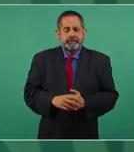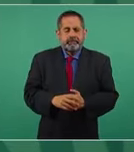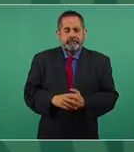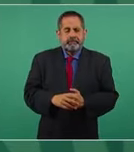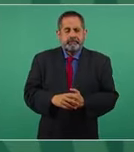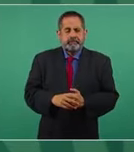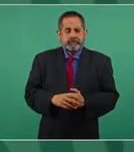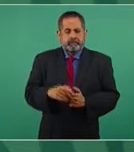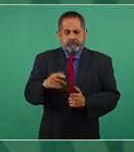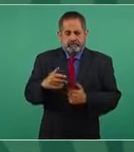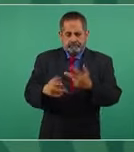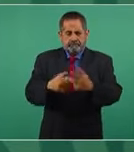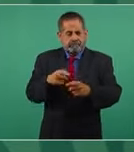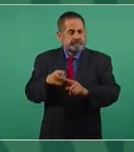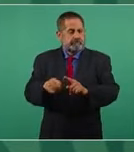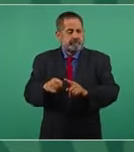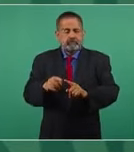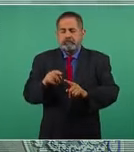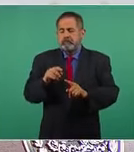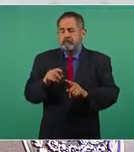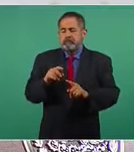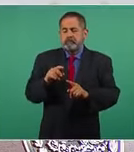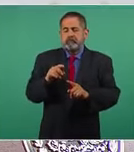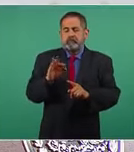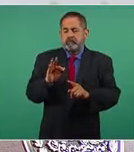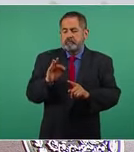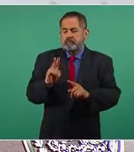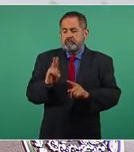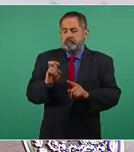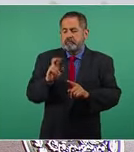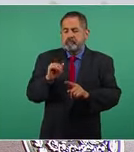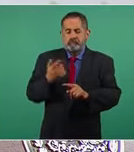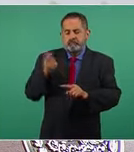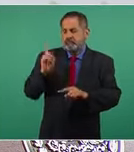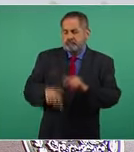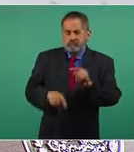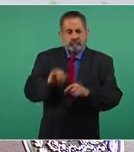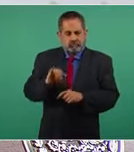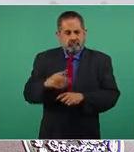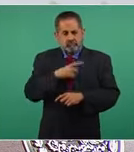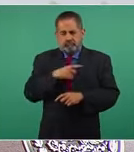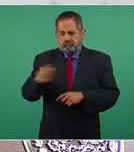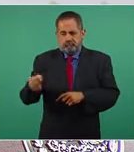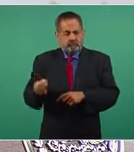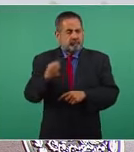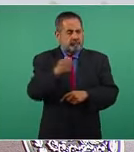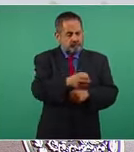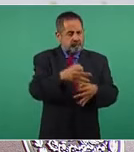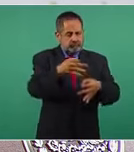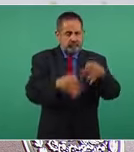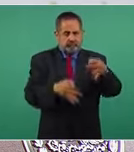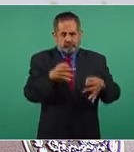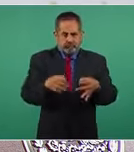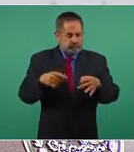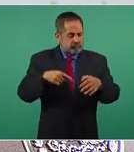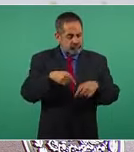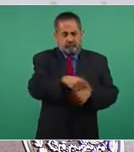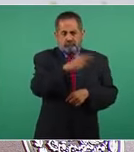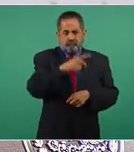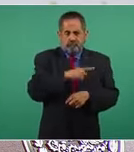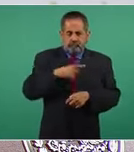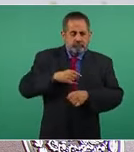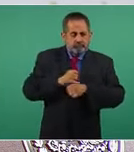que procede el desafuero y que debe de llevarse a cabo